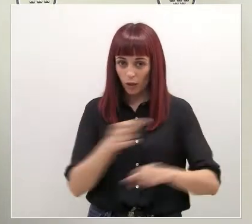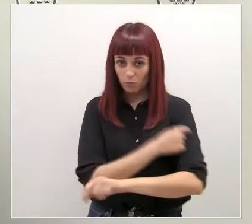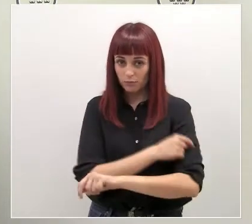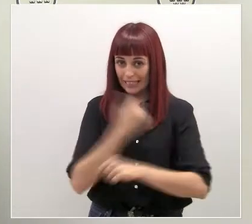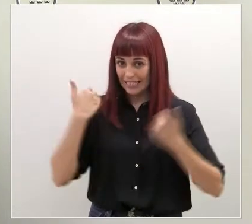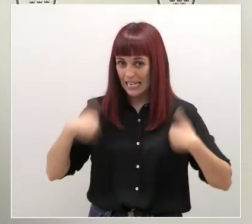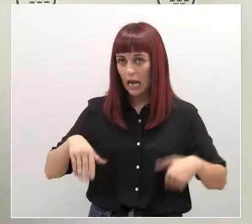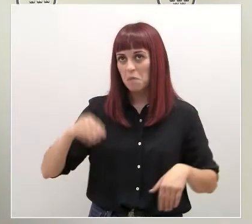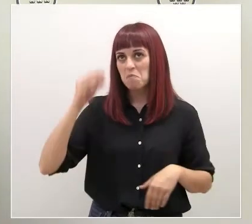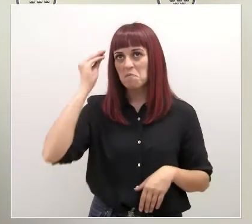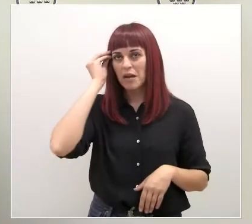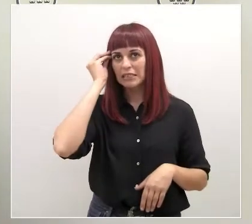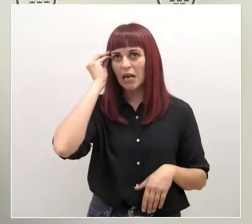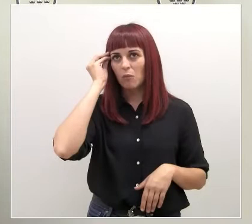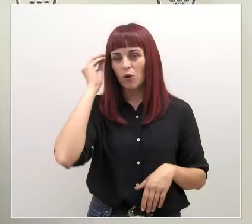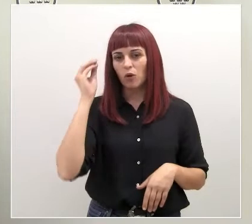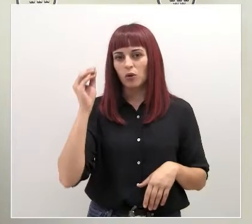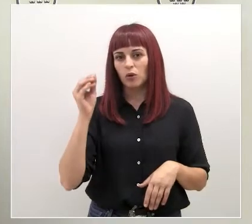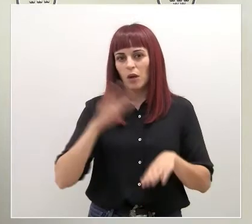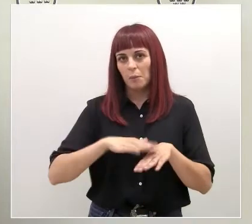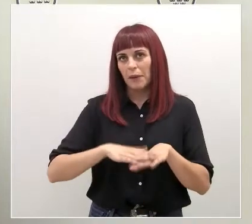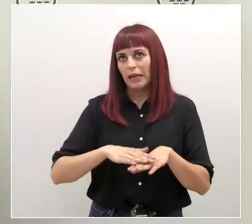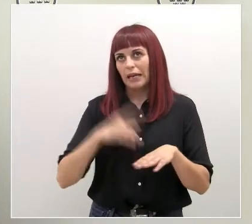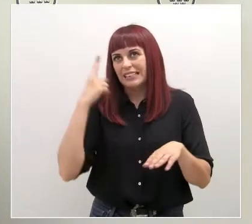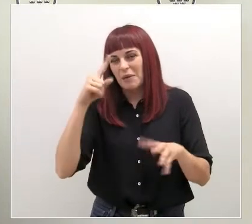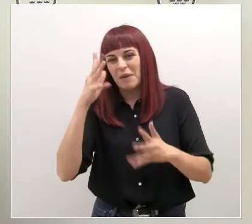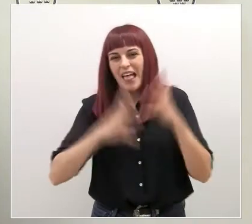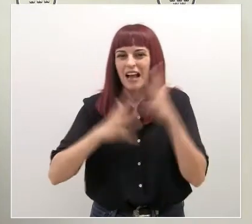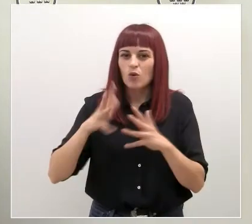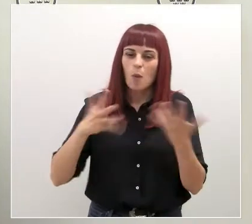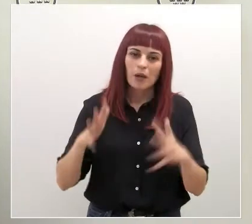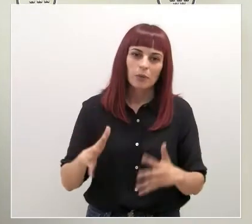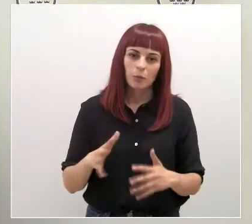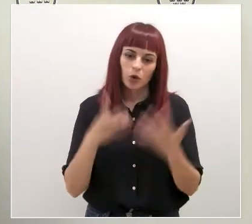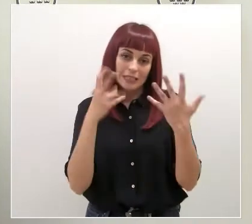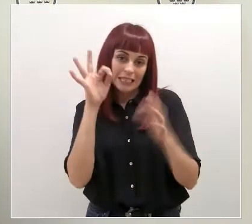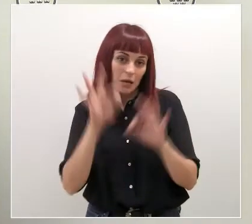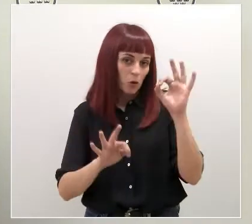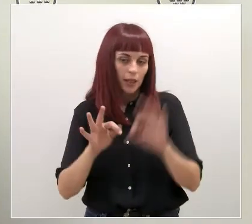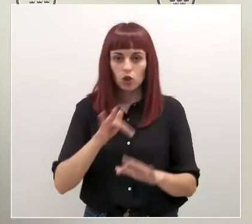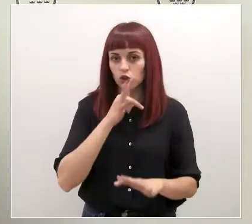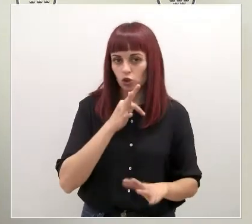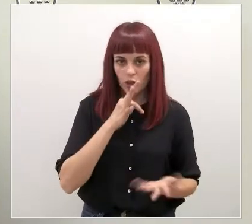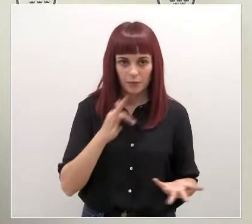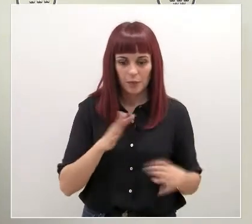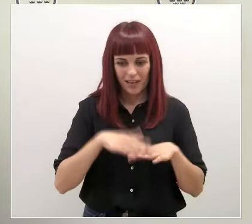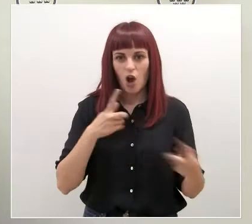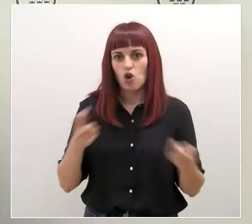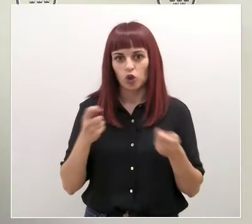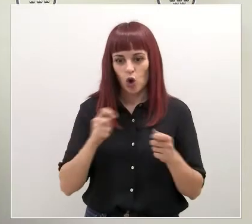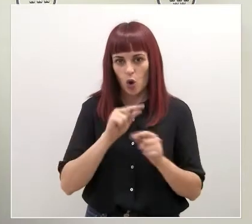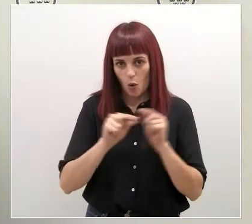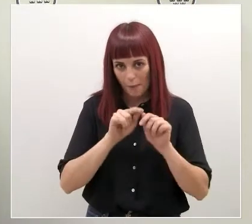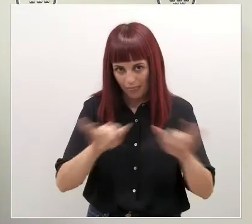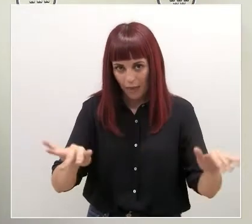para pensar y para hacer ya estimaciones de que tengamos un mayor control sobre la pandemia y, sobre todo, más que sobre la